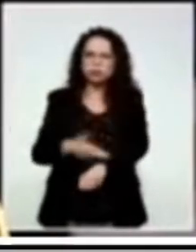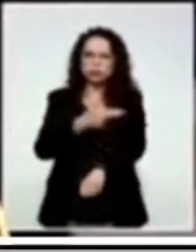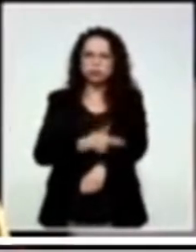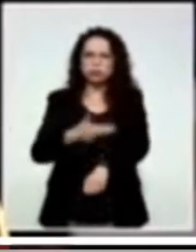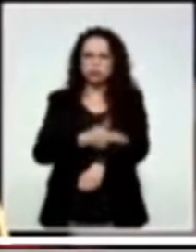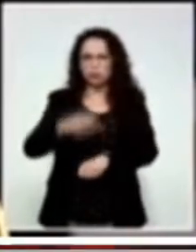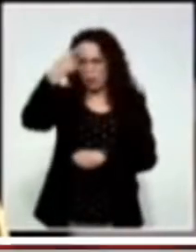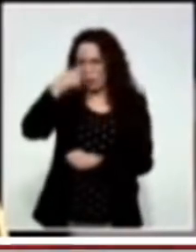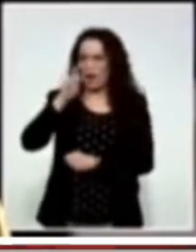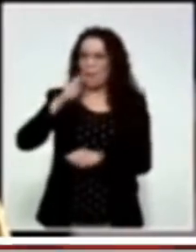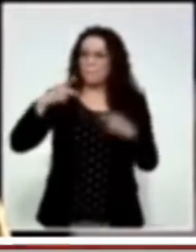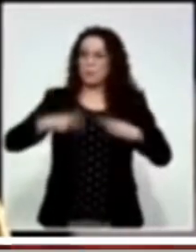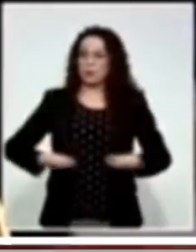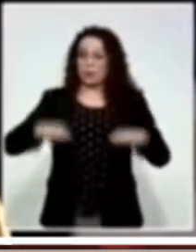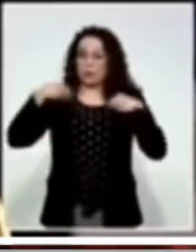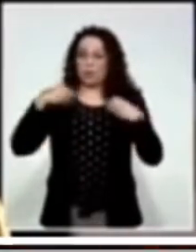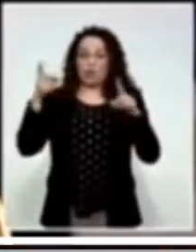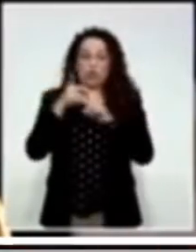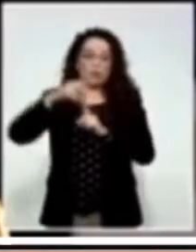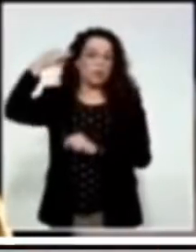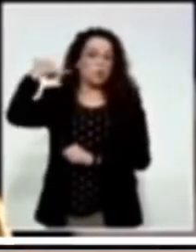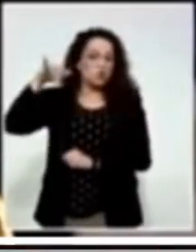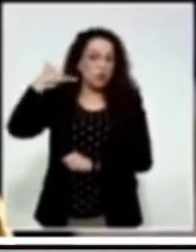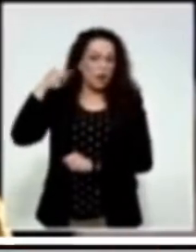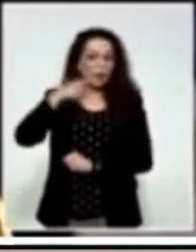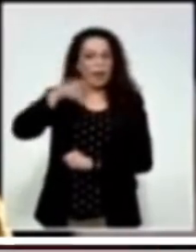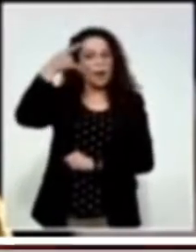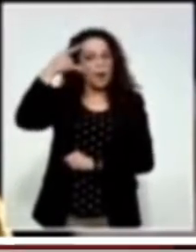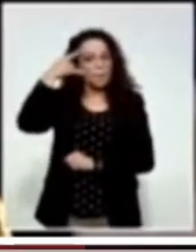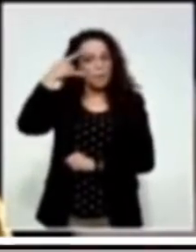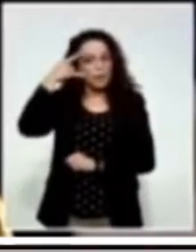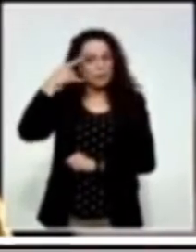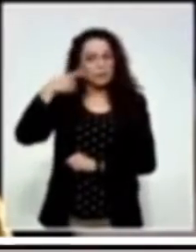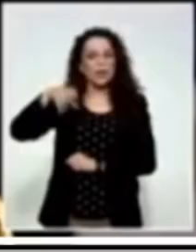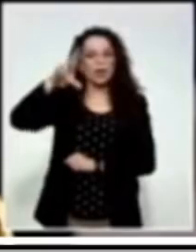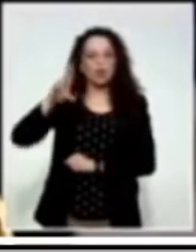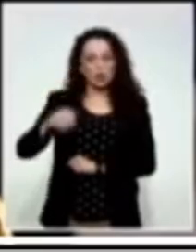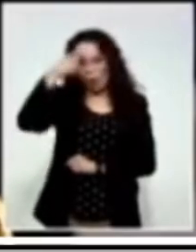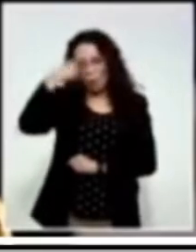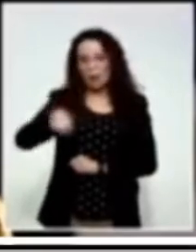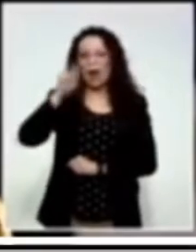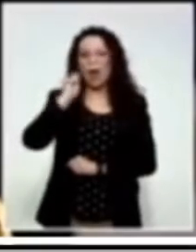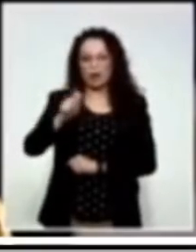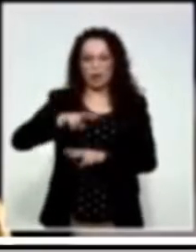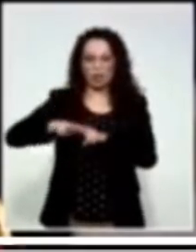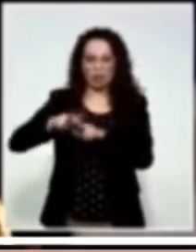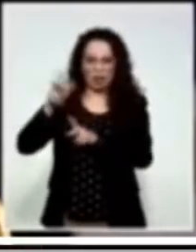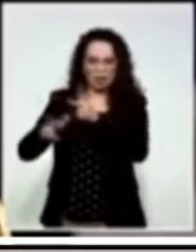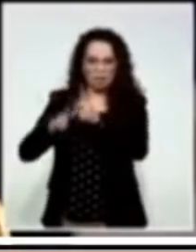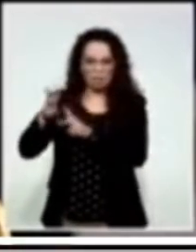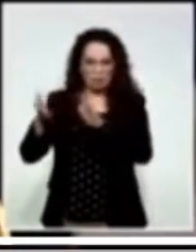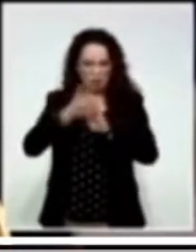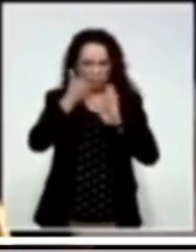parte de habitantes de Yucatán, Campeche y Quintana Roo contra la construcción del Tren Maya, se perdieron los expedientes, se